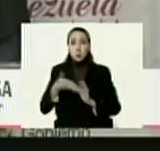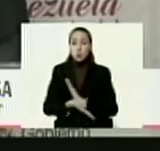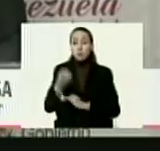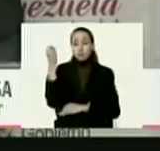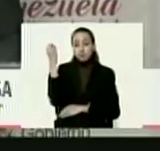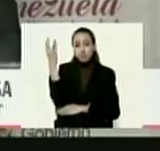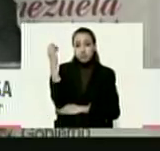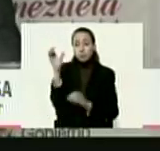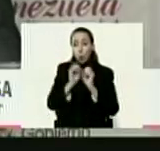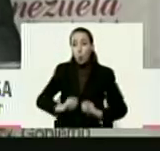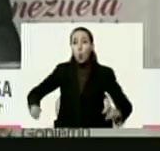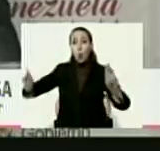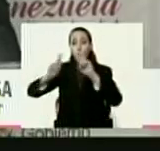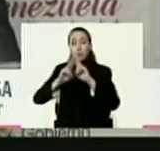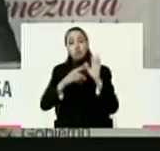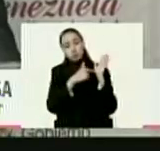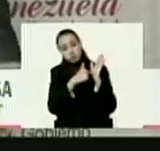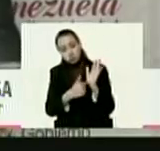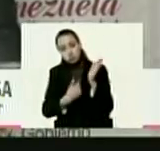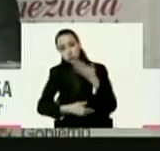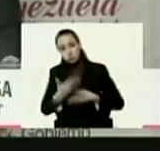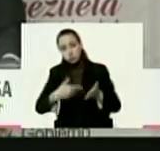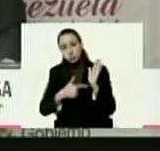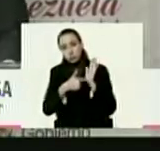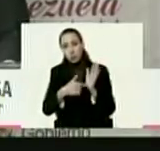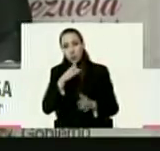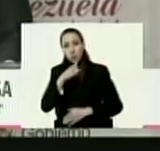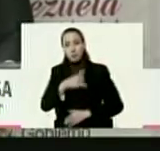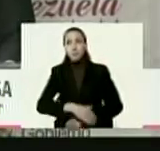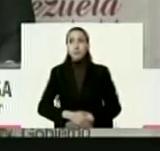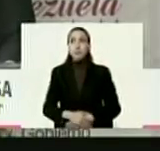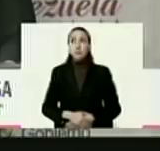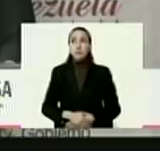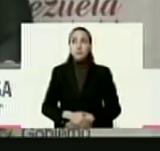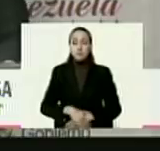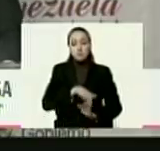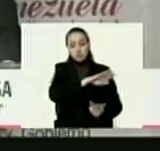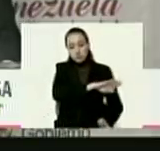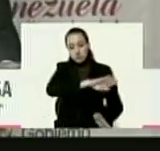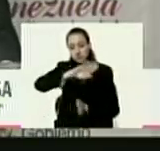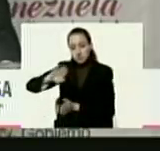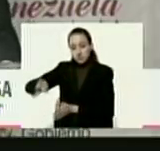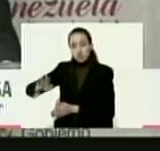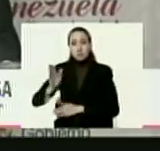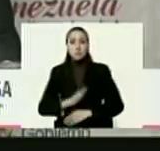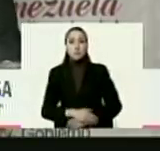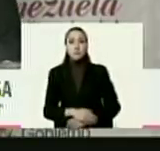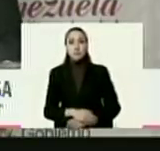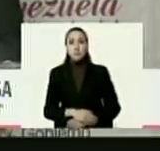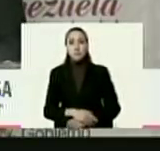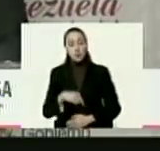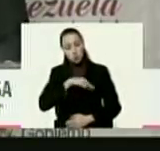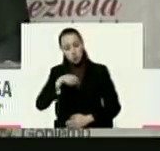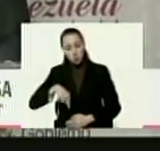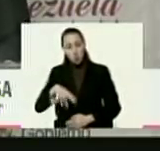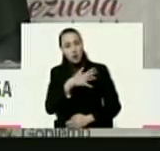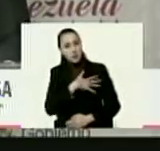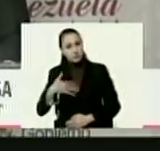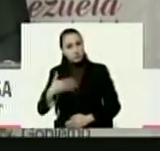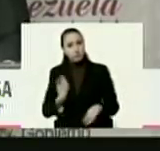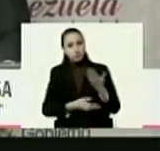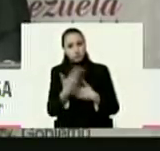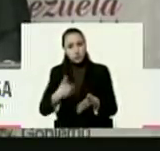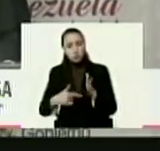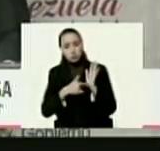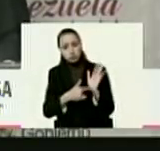y queríamos compartir algunos de los elementos. En otro orden de ideas, queríamos compartir con ustedes